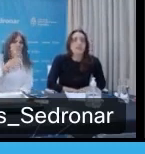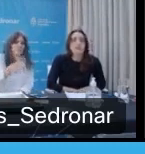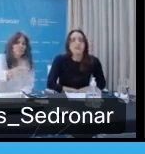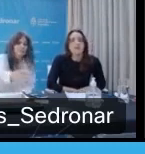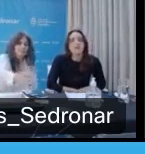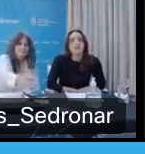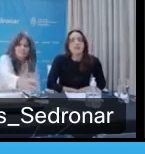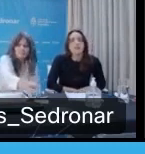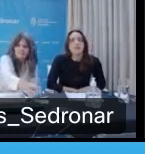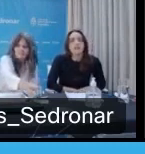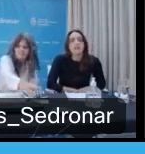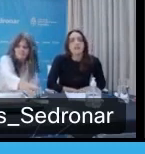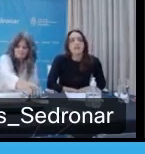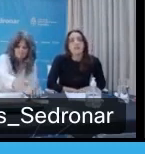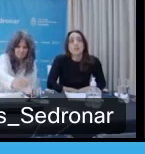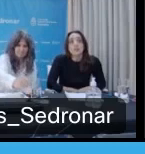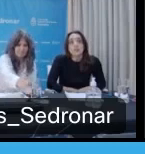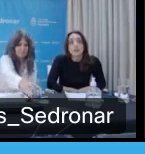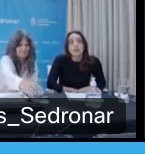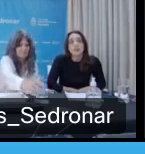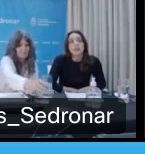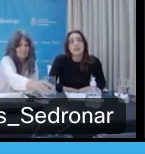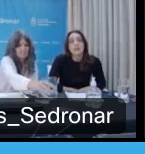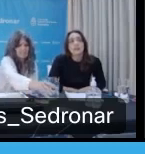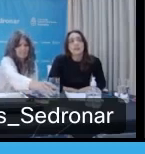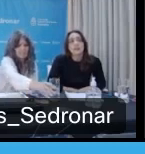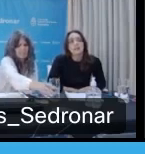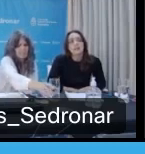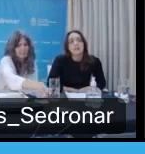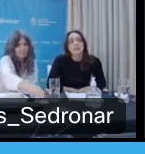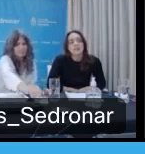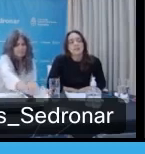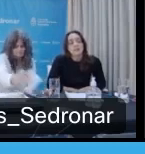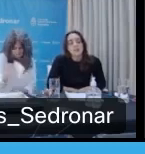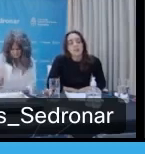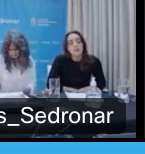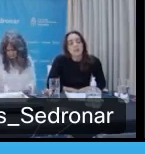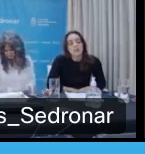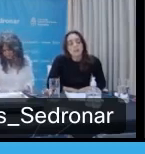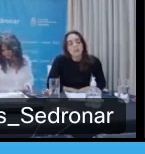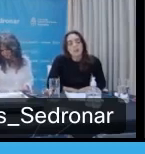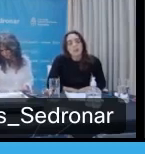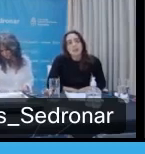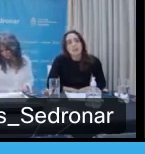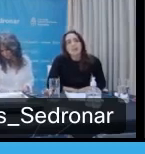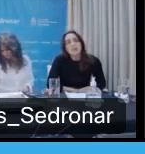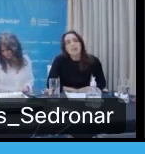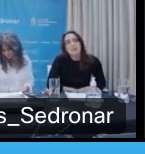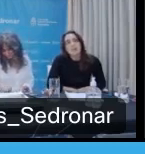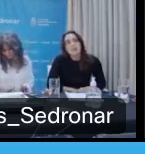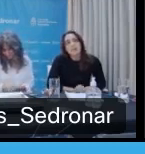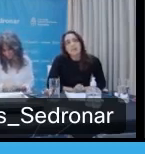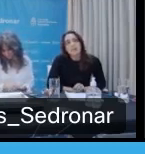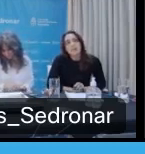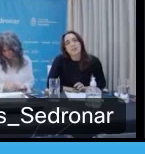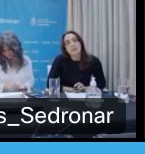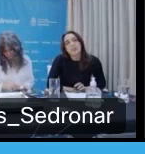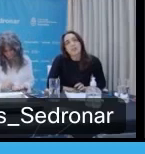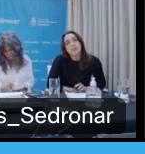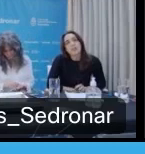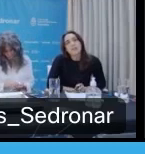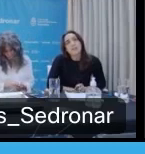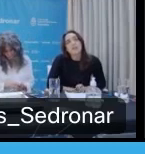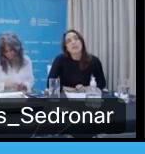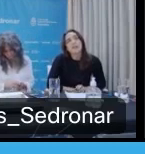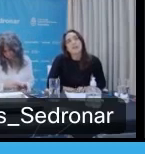ellos y las representaciones sociales que existen a veces sobre los consumos, vamos a meternos en este rato que